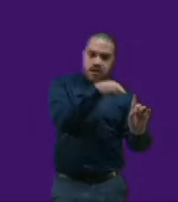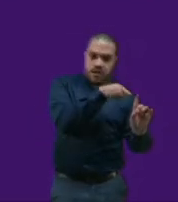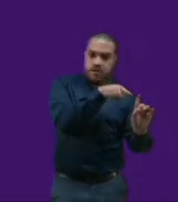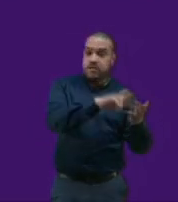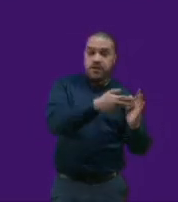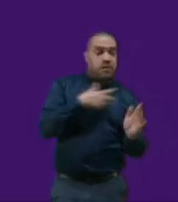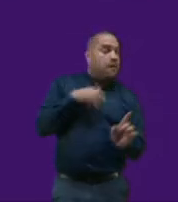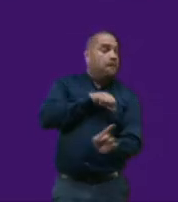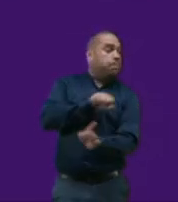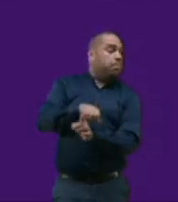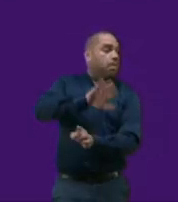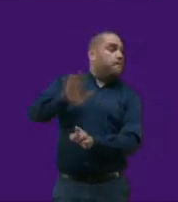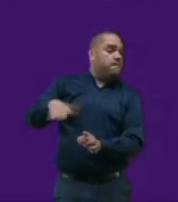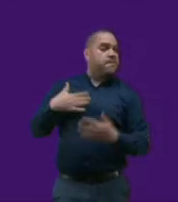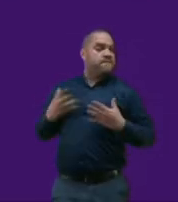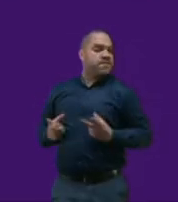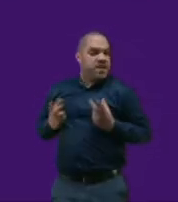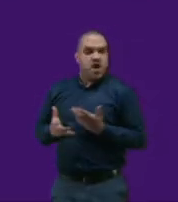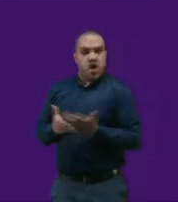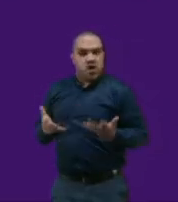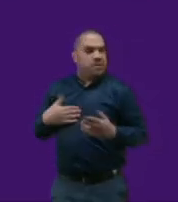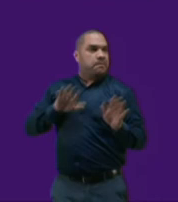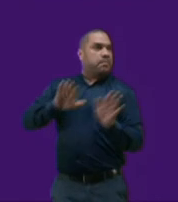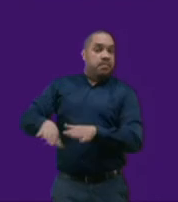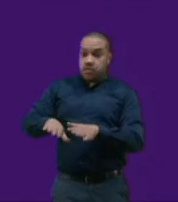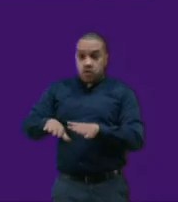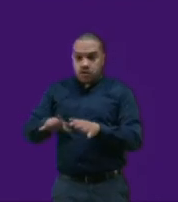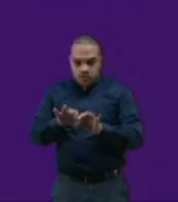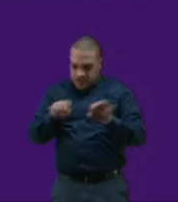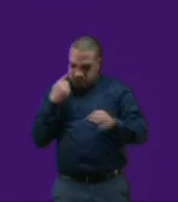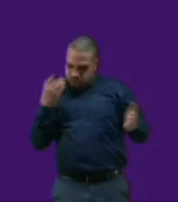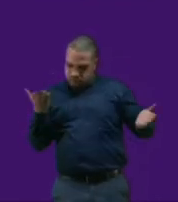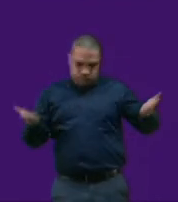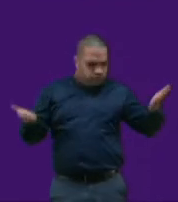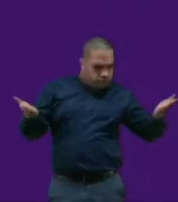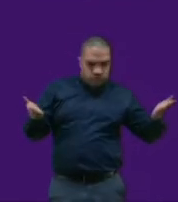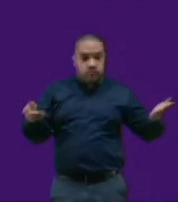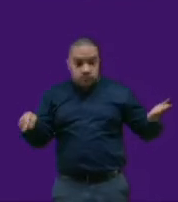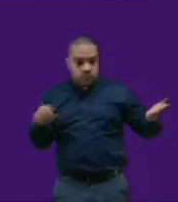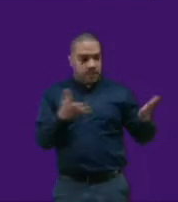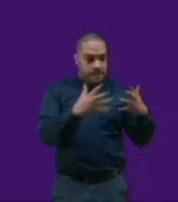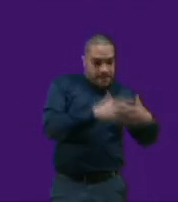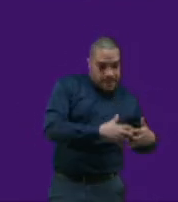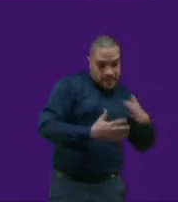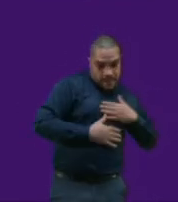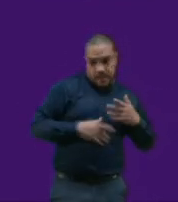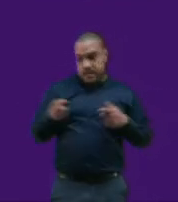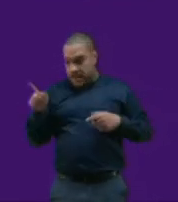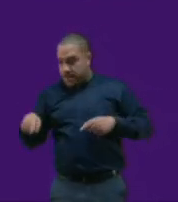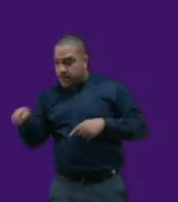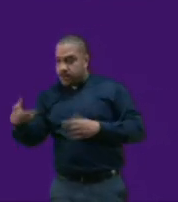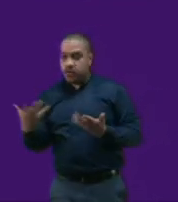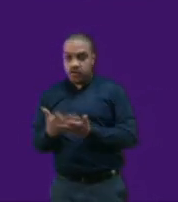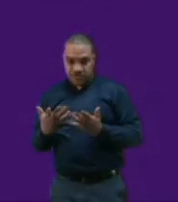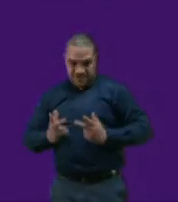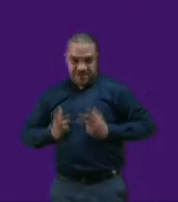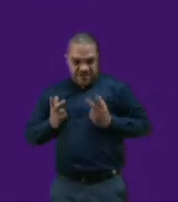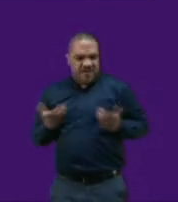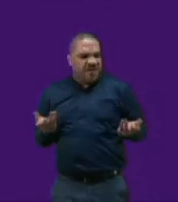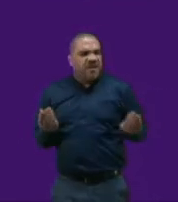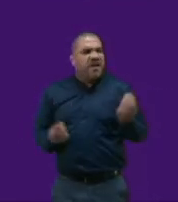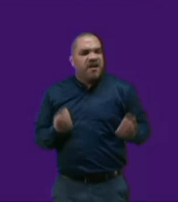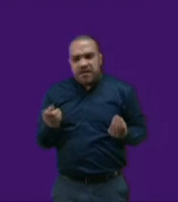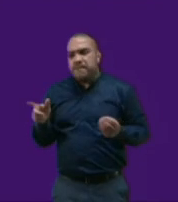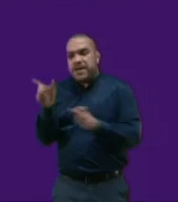que la vida continúe y continúe no solo para cada uno de nosotros, sino para el resto de las personas que tenemos alrededor, los